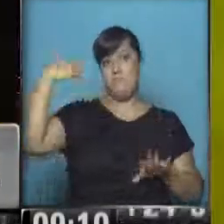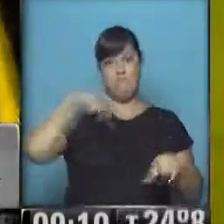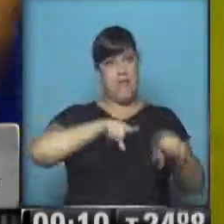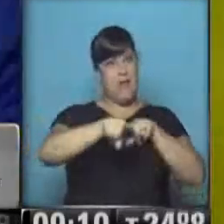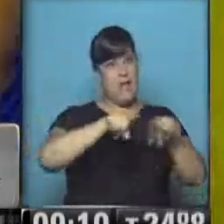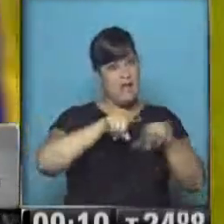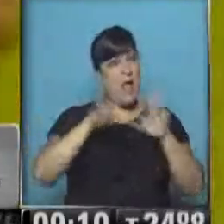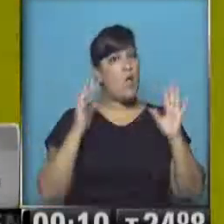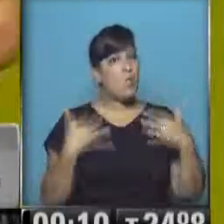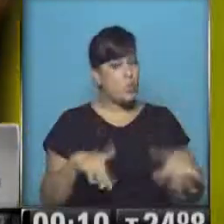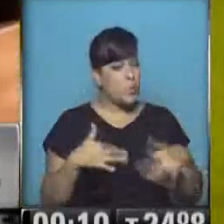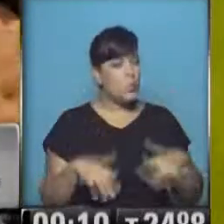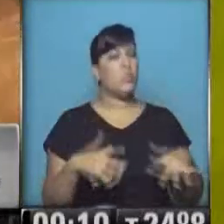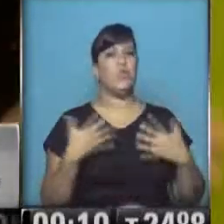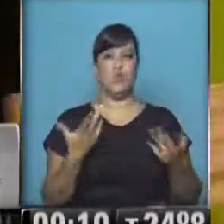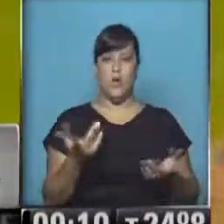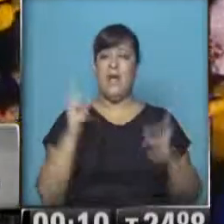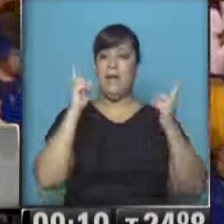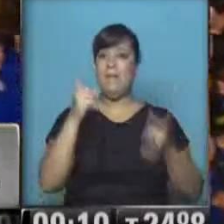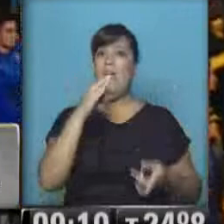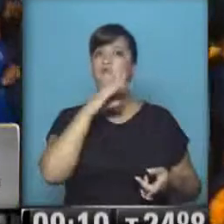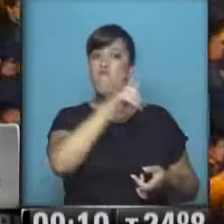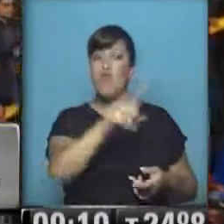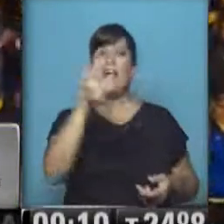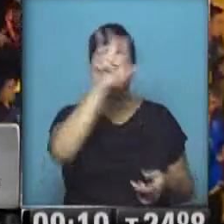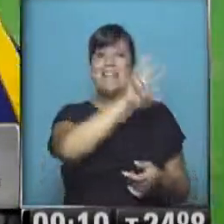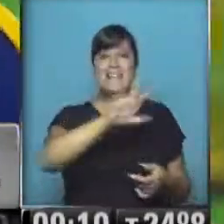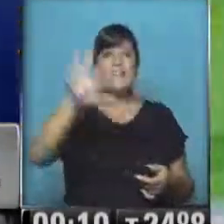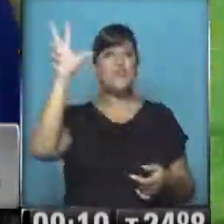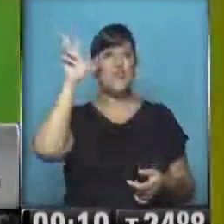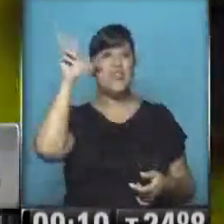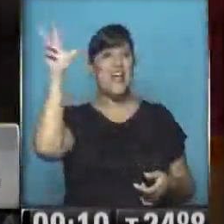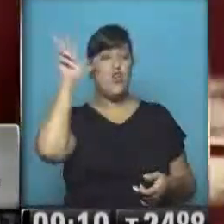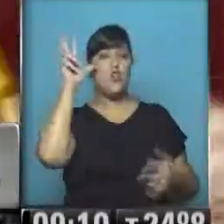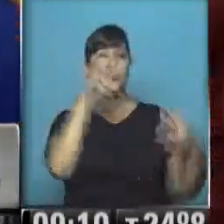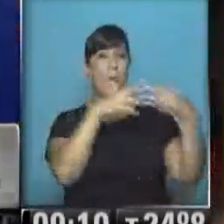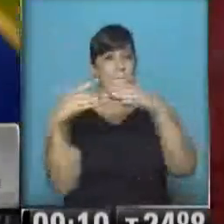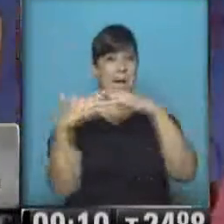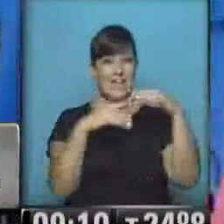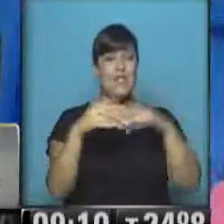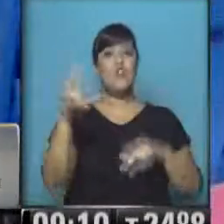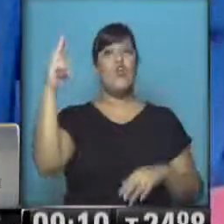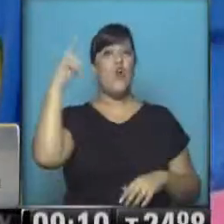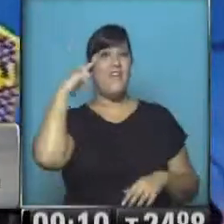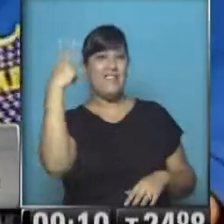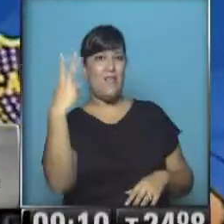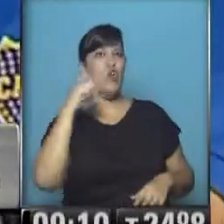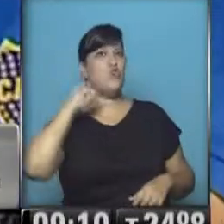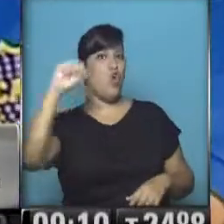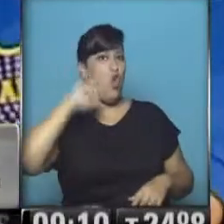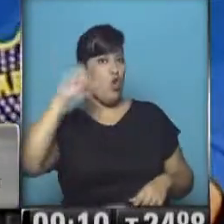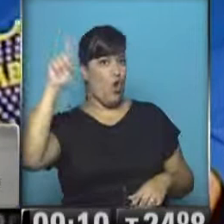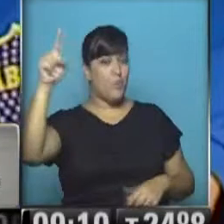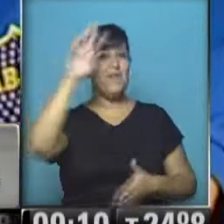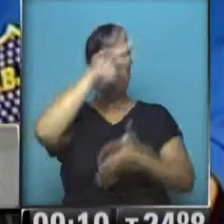algo más a la carrera de riquelme en boca 388 partidos 92 goles en el barcelona